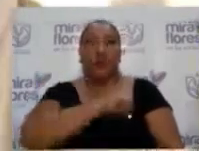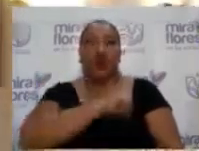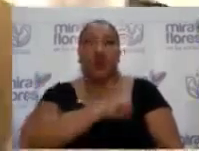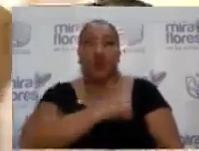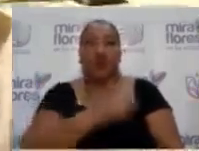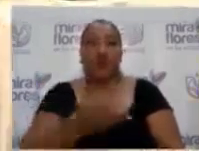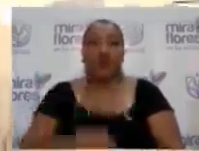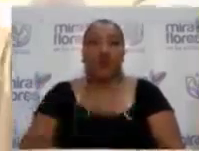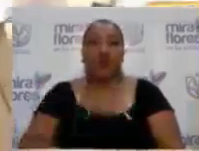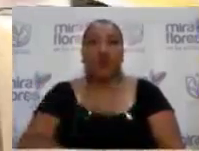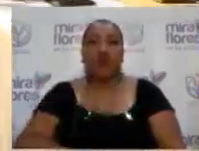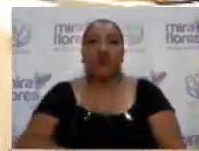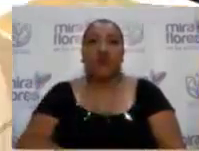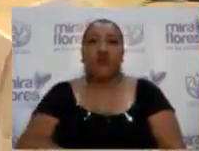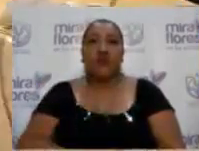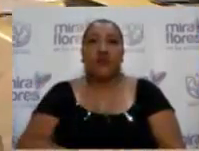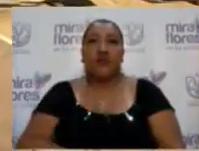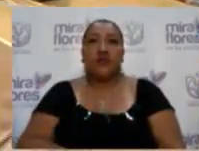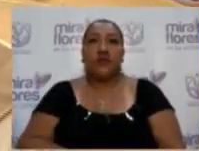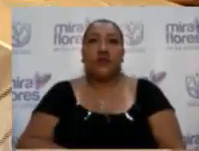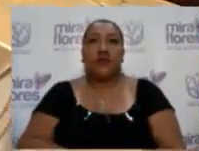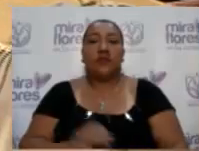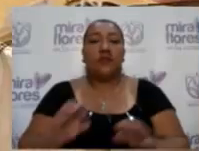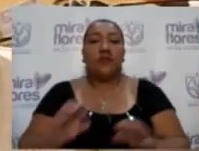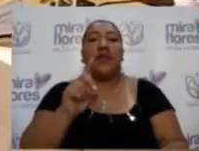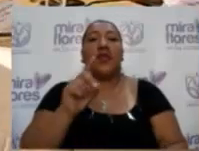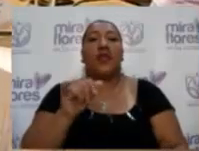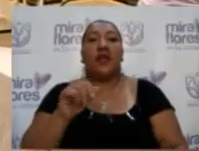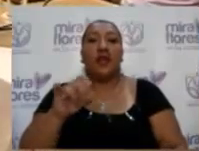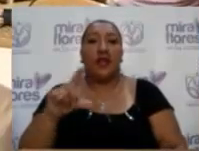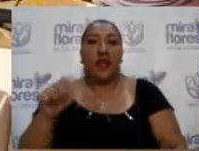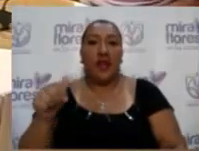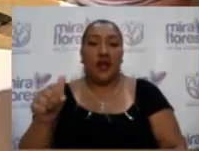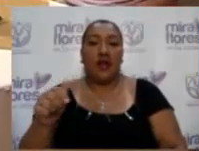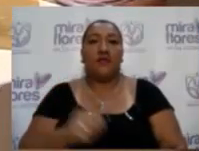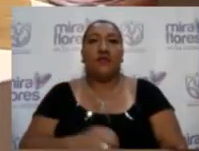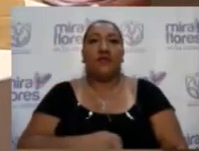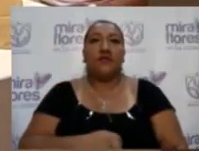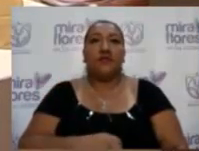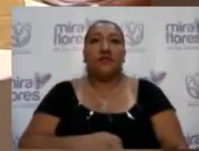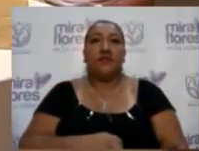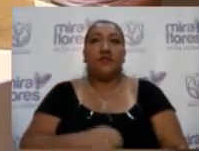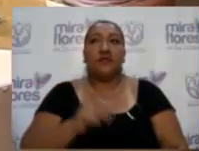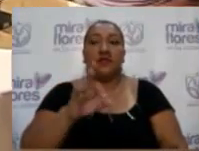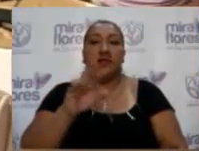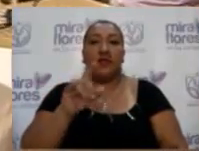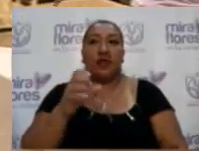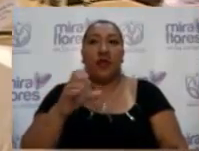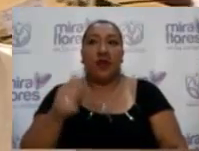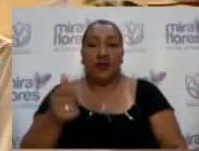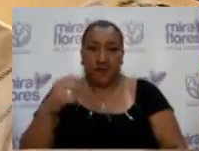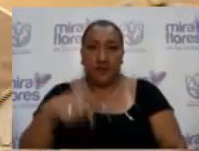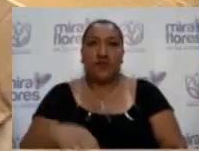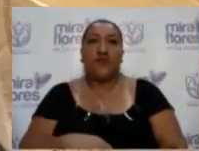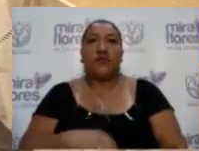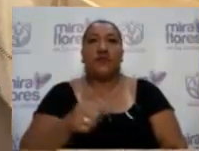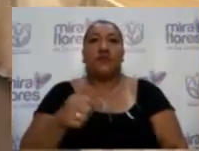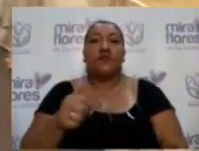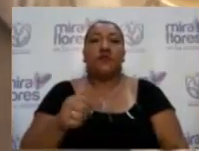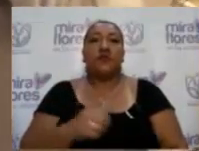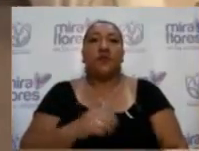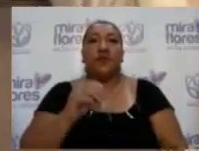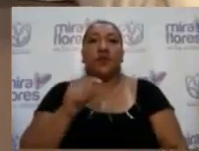Stilich Watson. Presente. Señorita Daniela Lozano Vitor. Presente. Señora Franca Rey Camino. Presente. Señor